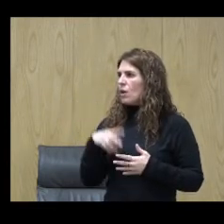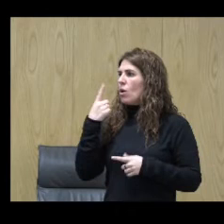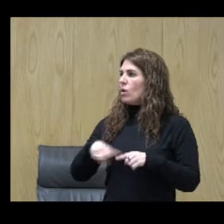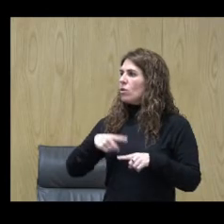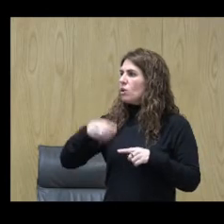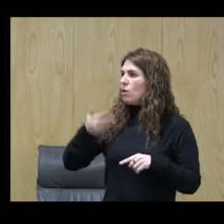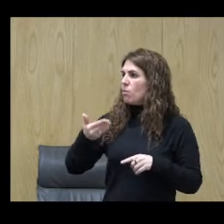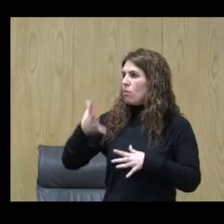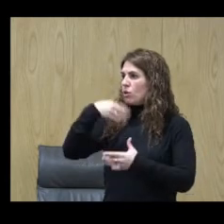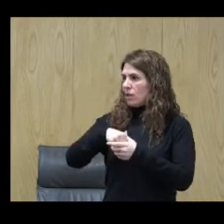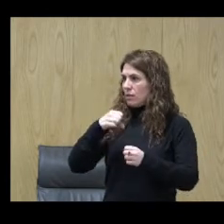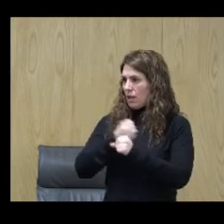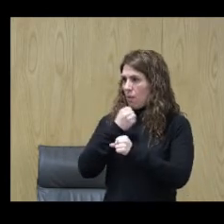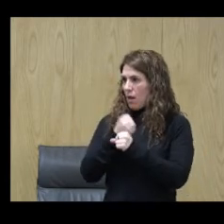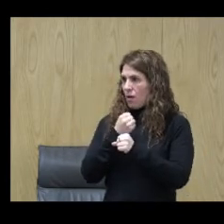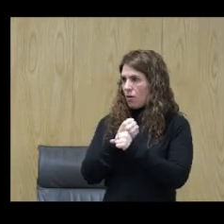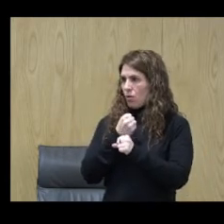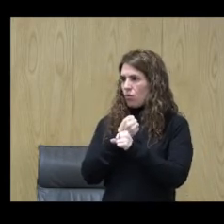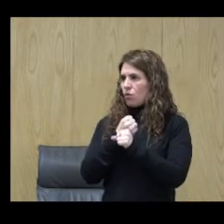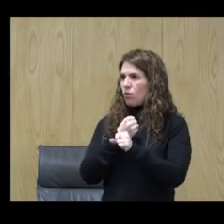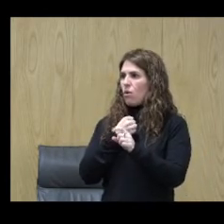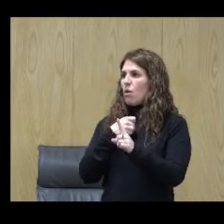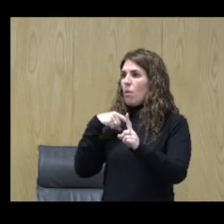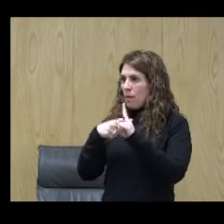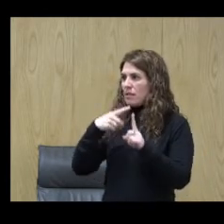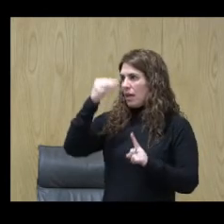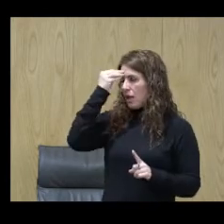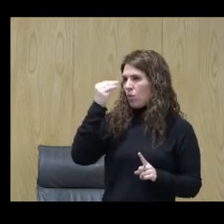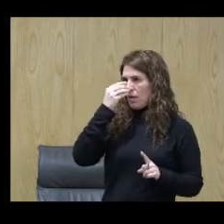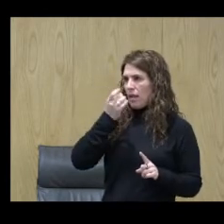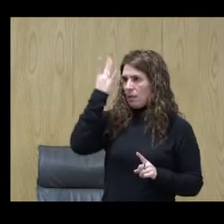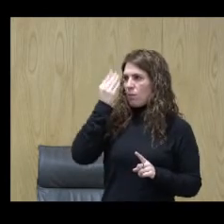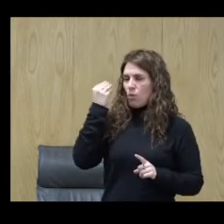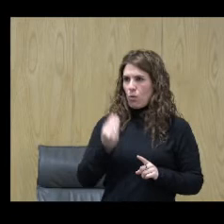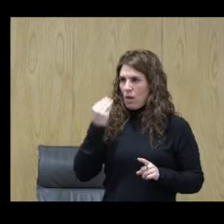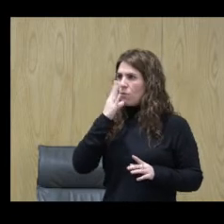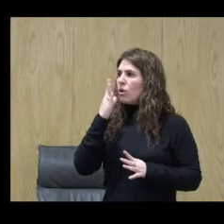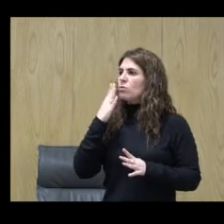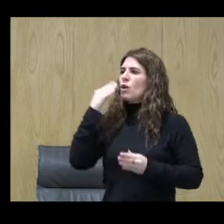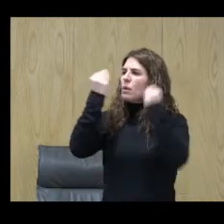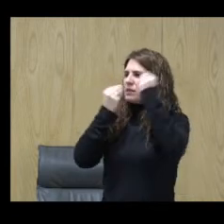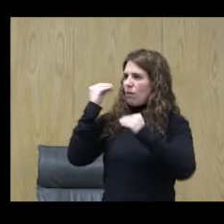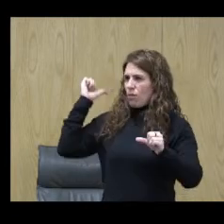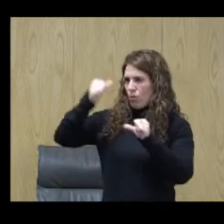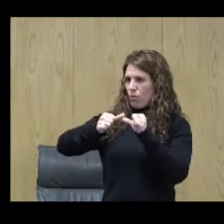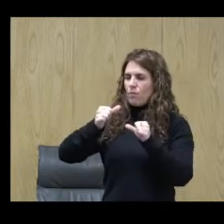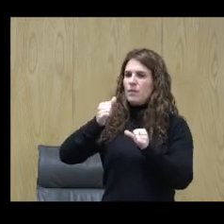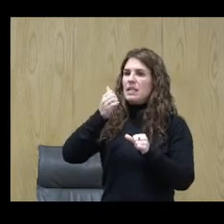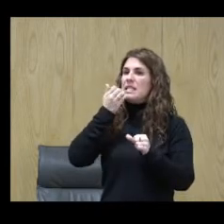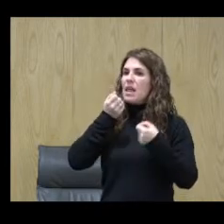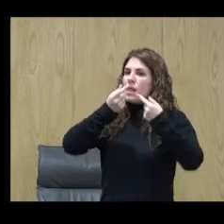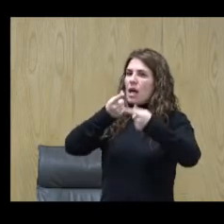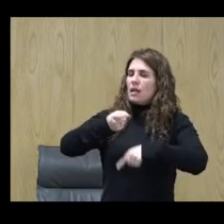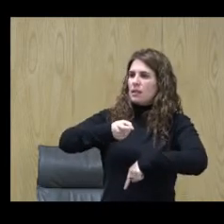este trabajo, y además yo creo que fue una buena iniciativa porque lo tuvimos pensando durante mucho tiempo, si dar tiempo o no dar